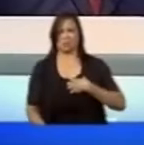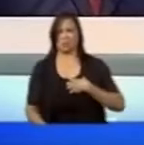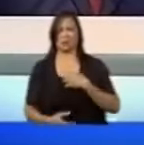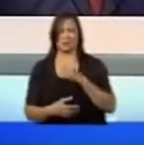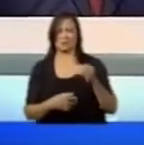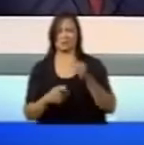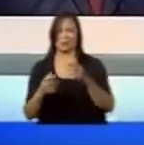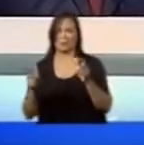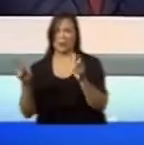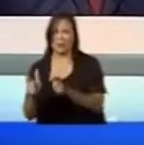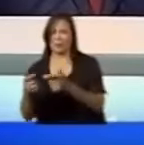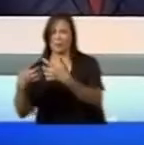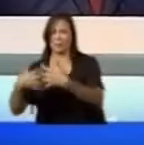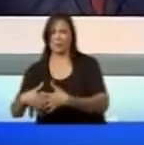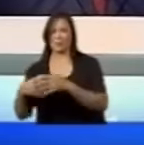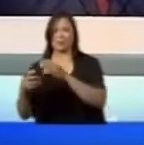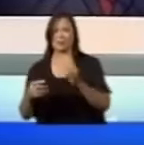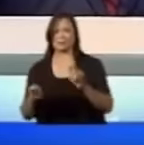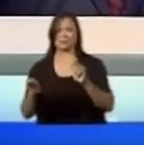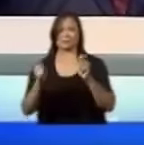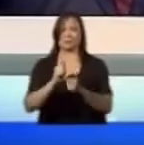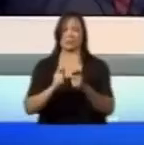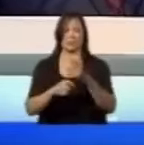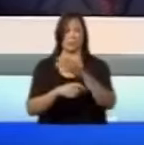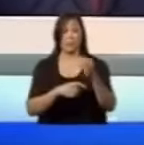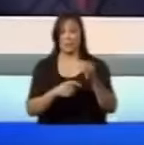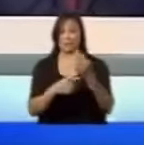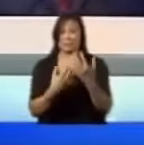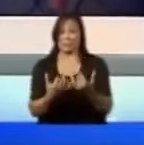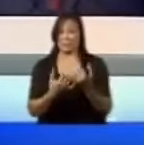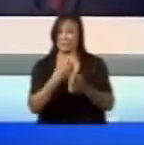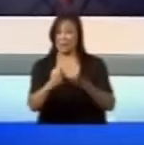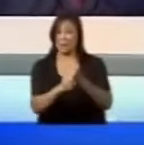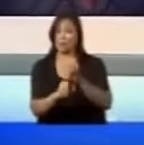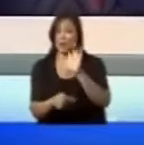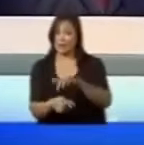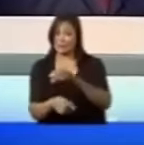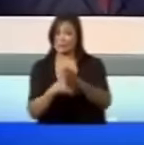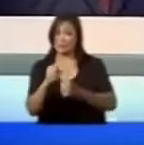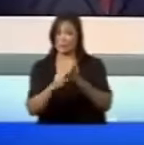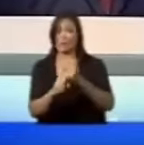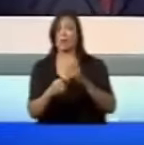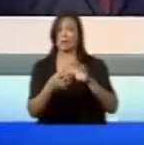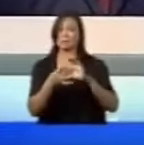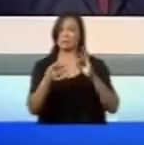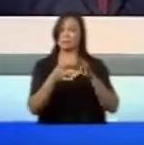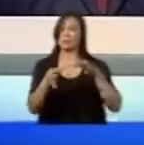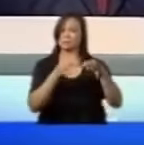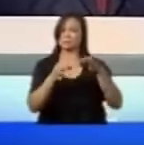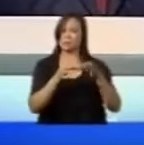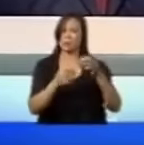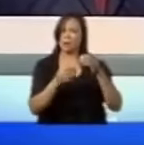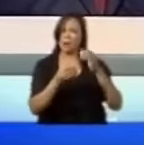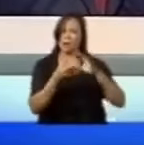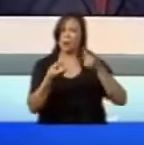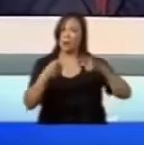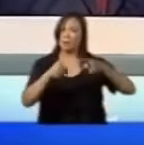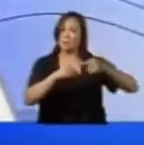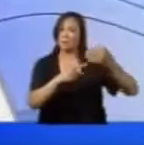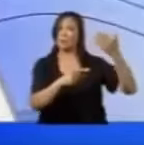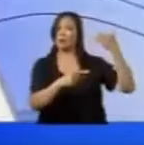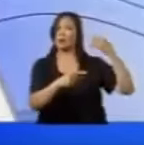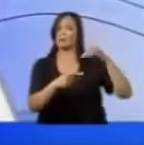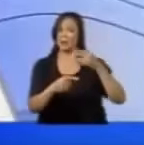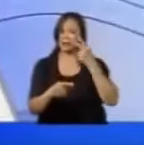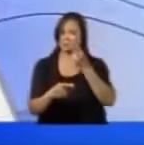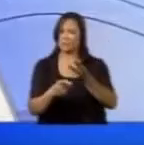pequeños empresarios. O sea, esa reforma del anticipo fue en ese año, y es bueno aclarar la historia para ser justo. Si algún